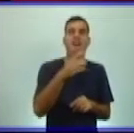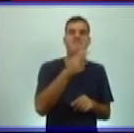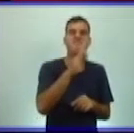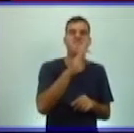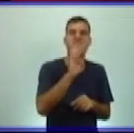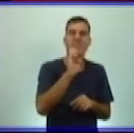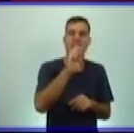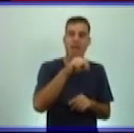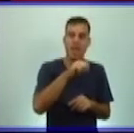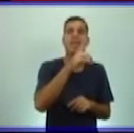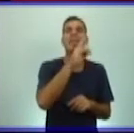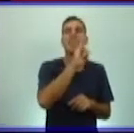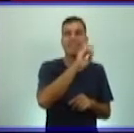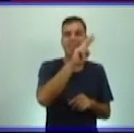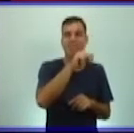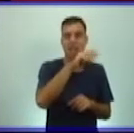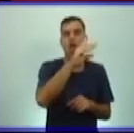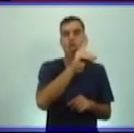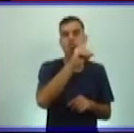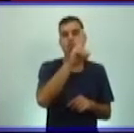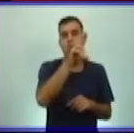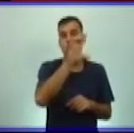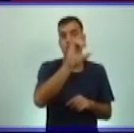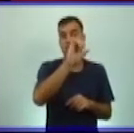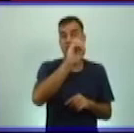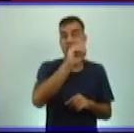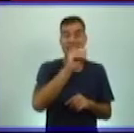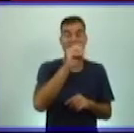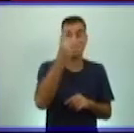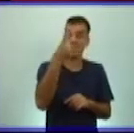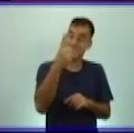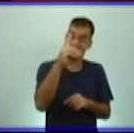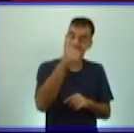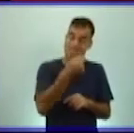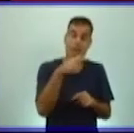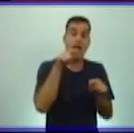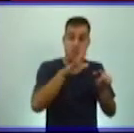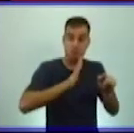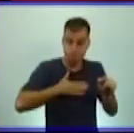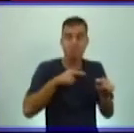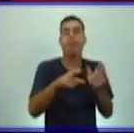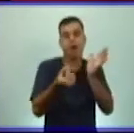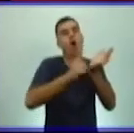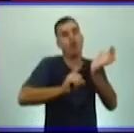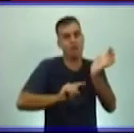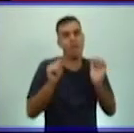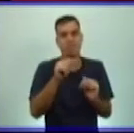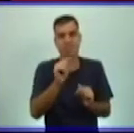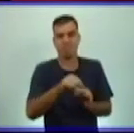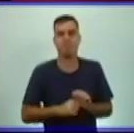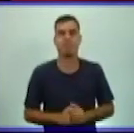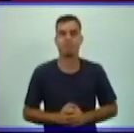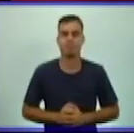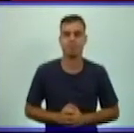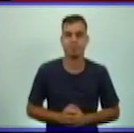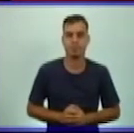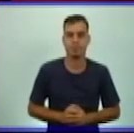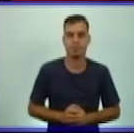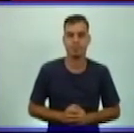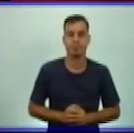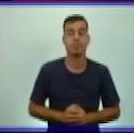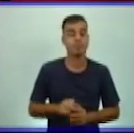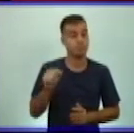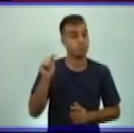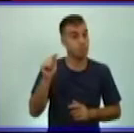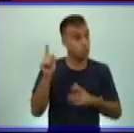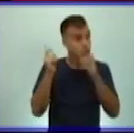continuo, hay corriente inducida. Y el campo de la corriente inducida se va a oponer a la causa que lo origina. Esto es muy importante